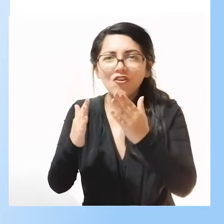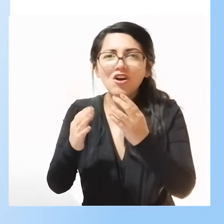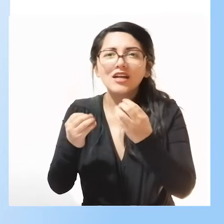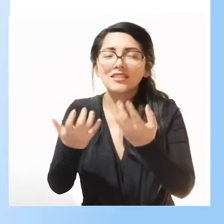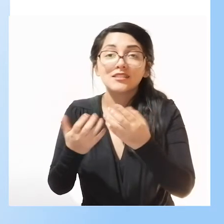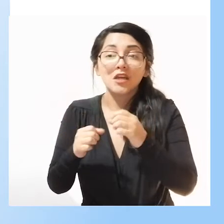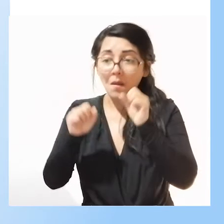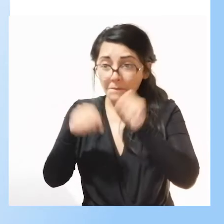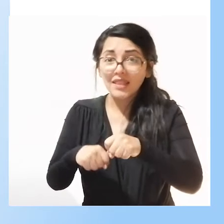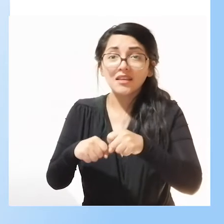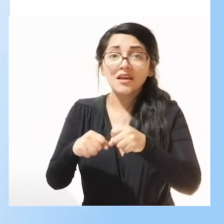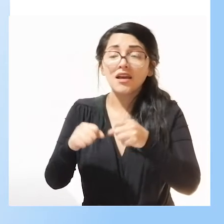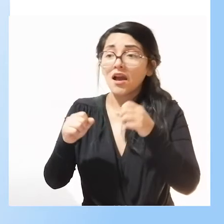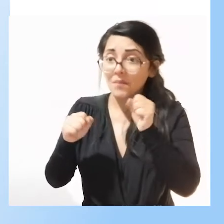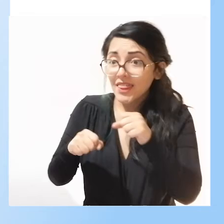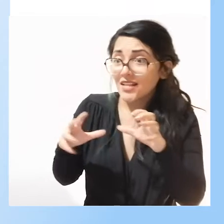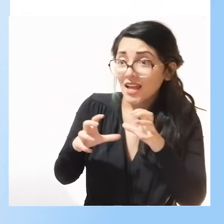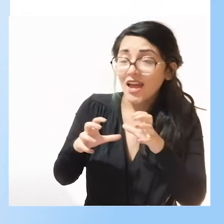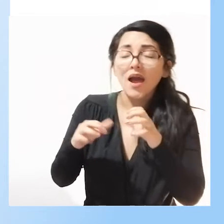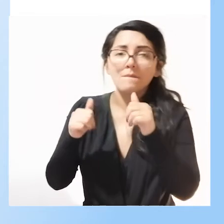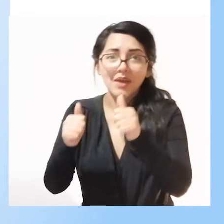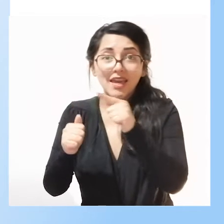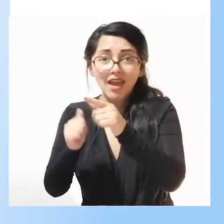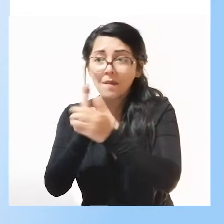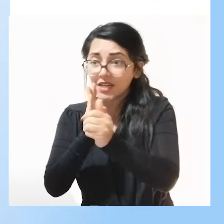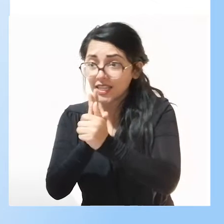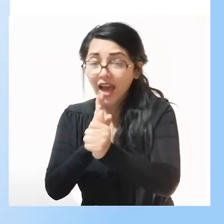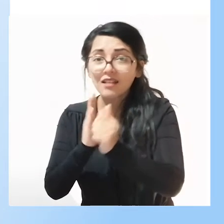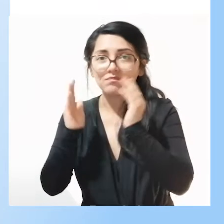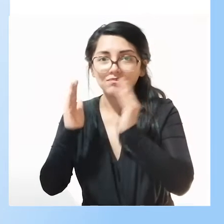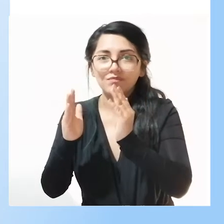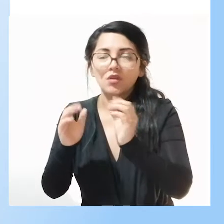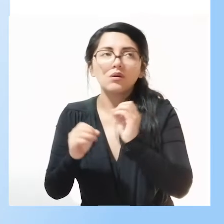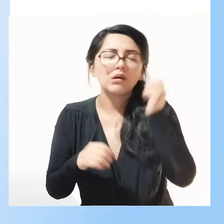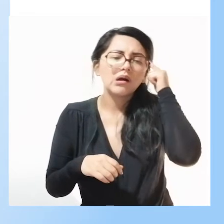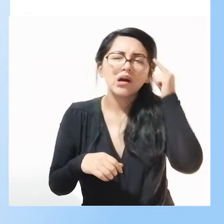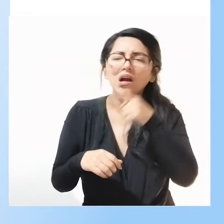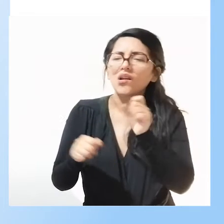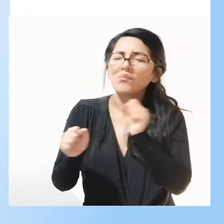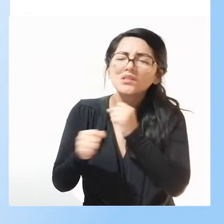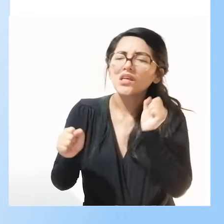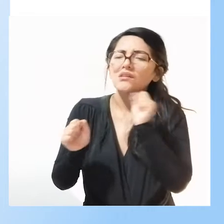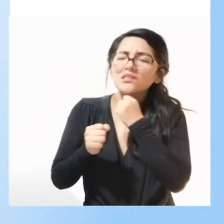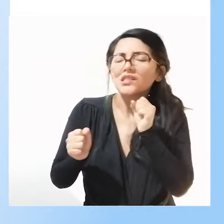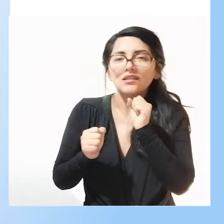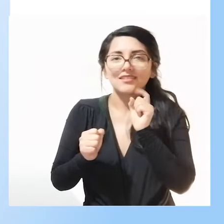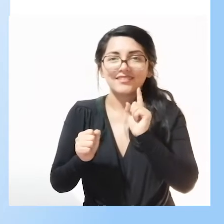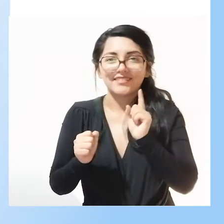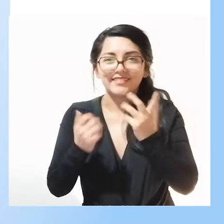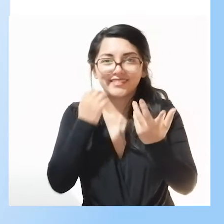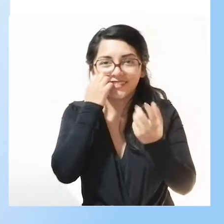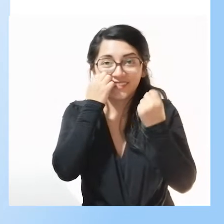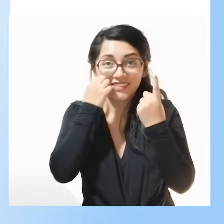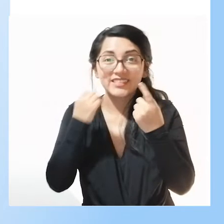sí que se puede hacer, en aquello en que la persona es capaz, no solamente lo que no puede. Y esto es algo que tenemos que